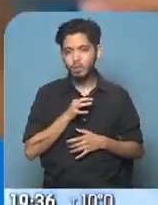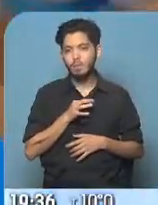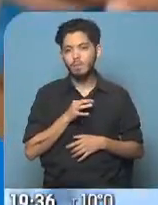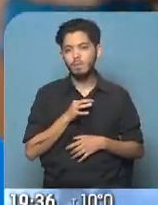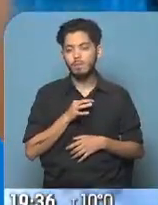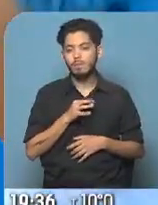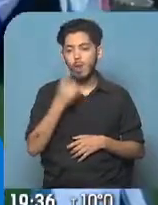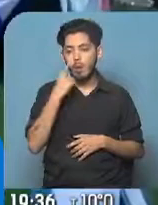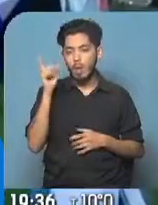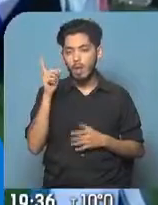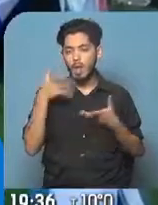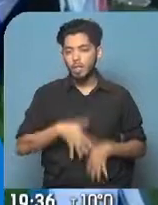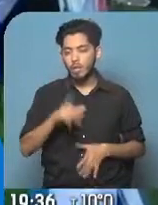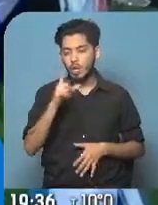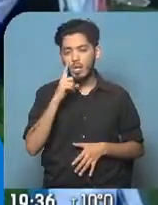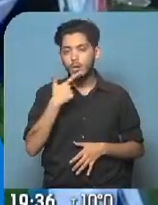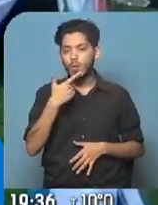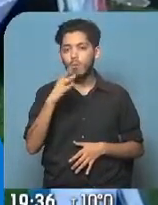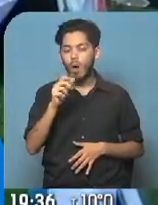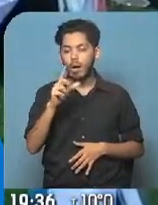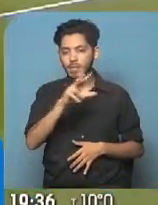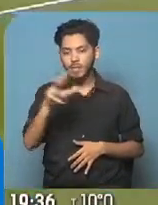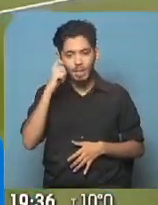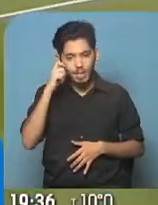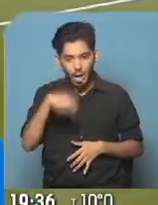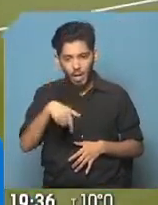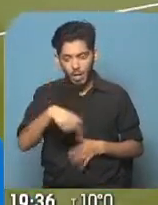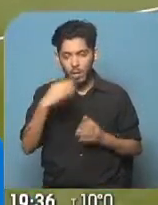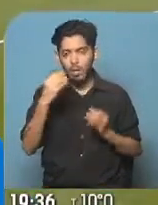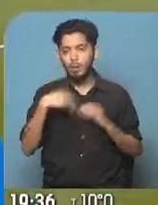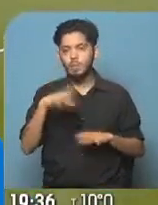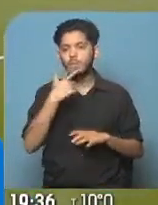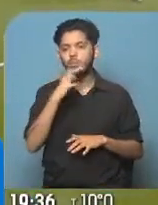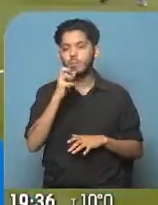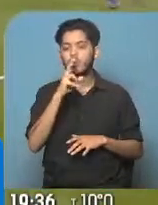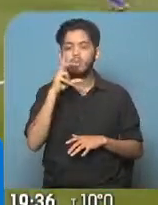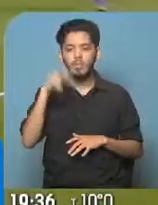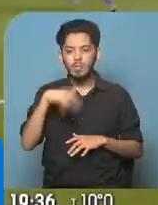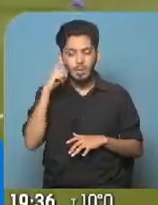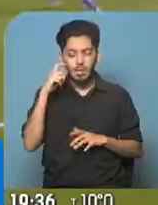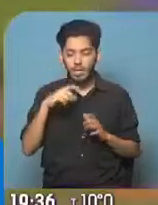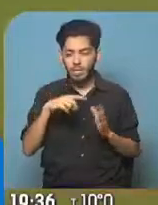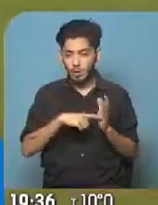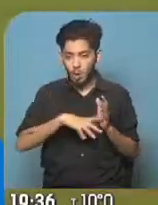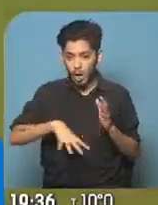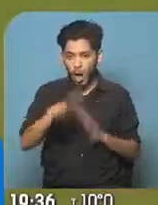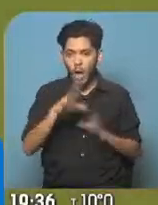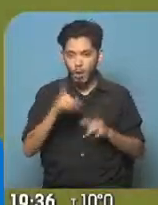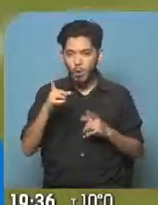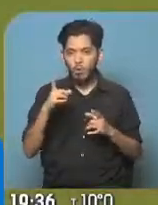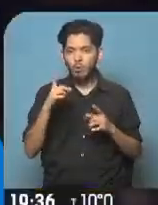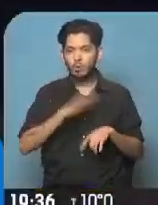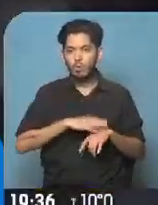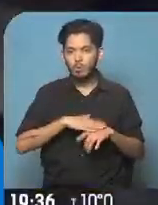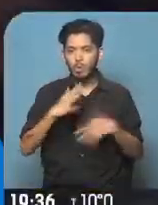nació en Lisboa, que tiene 33 años, que arrancó en el Sporting de esa ciudad, allí jugó algunas temporadas